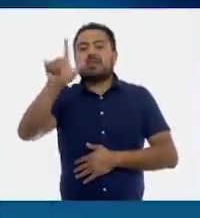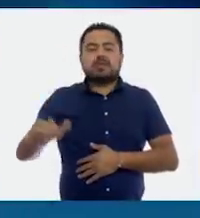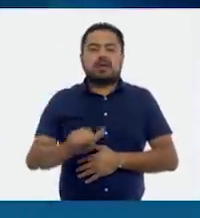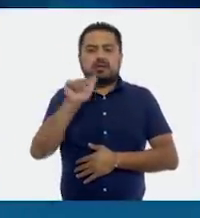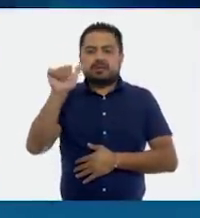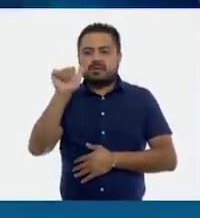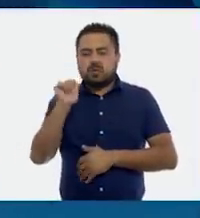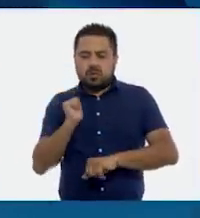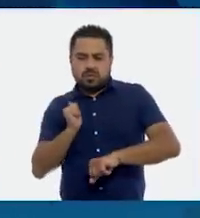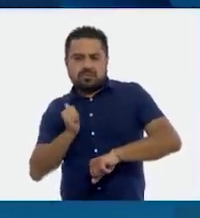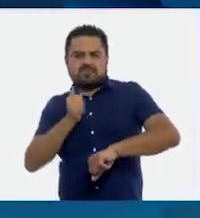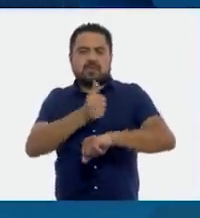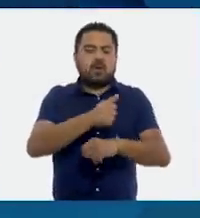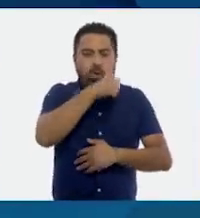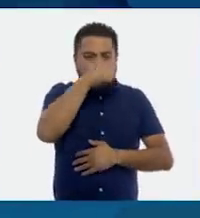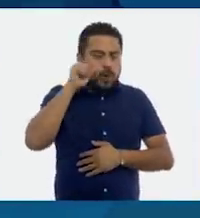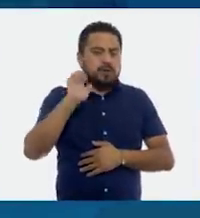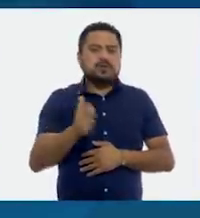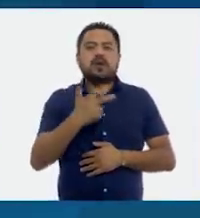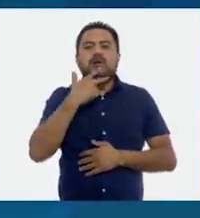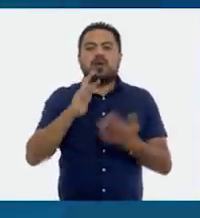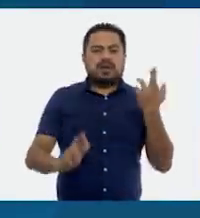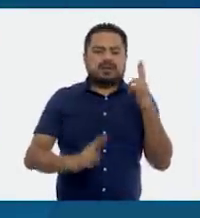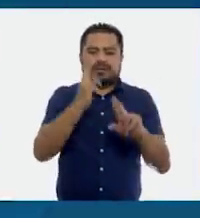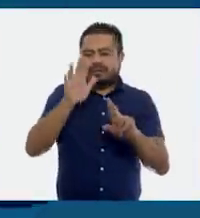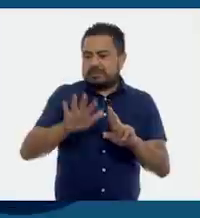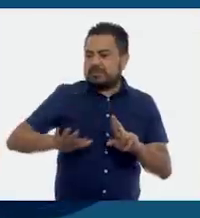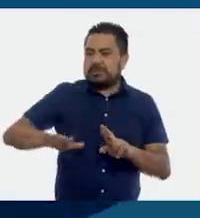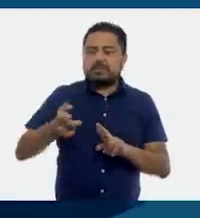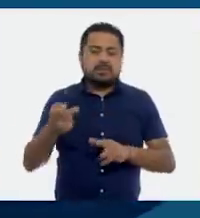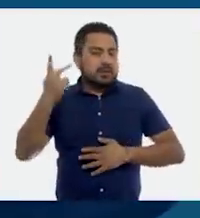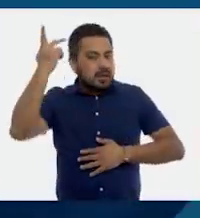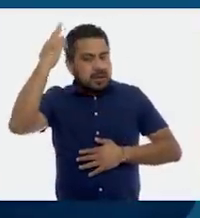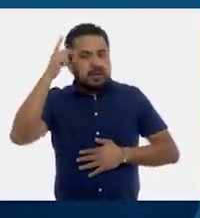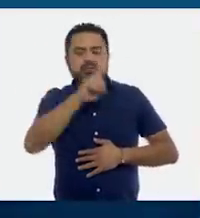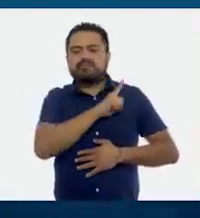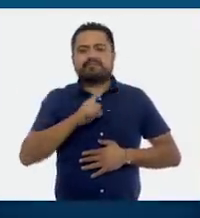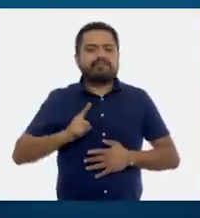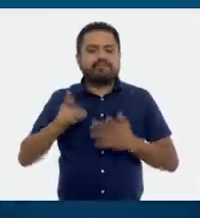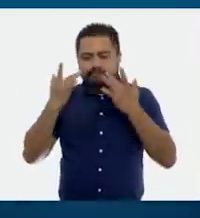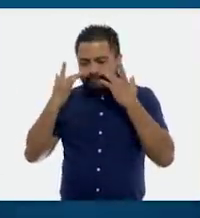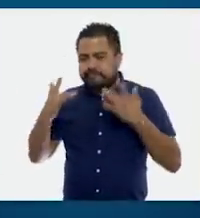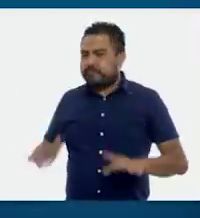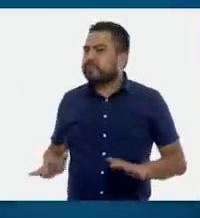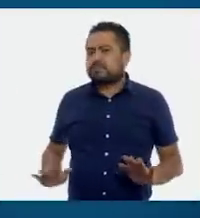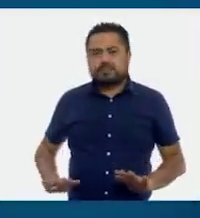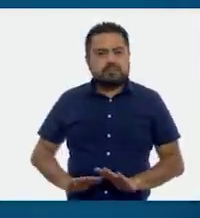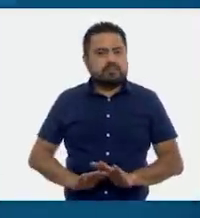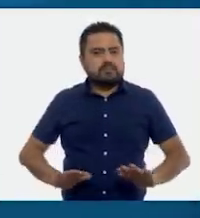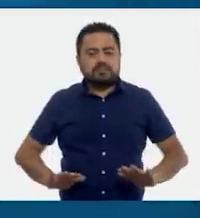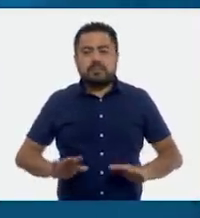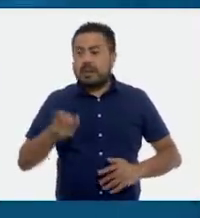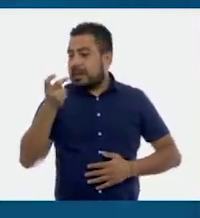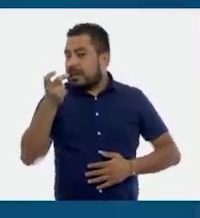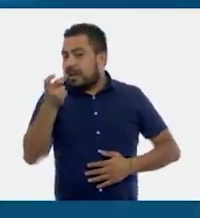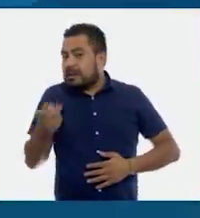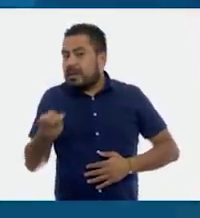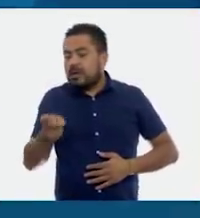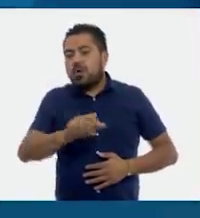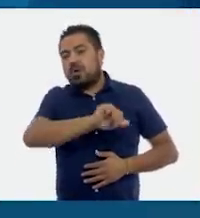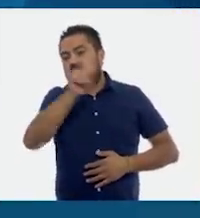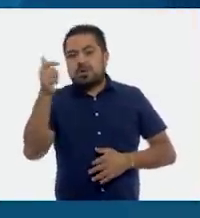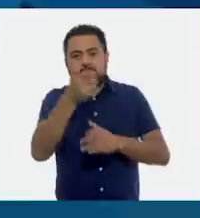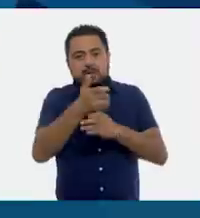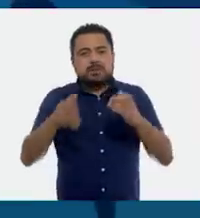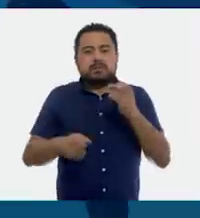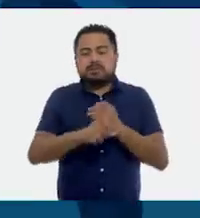toma de Ciudad Juárez, Chihuahua, por parte de los revolucionarios, Porfirio Díaz tuvo que renunciar. Estos son otros